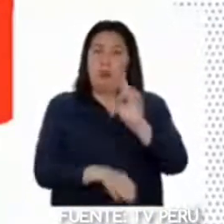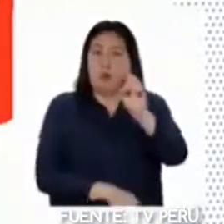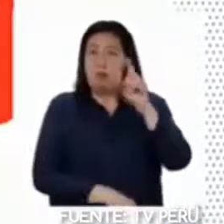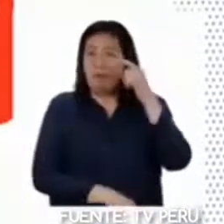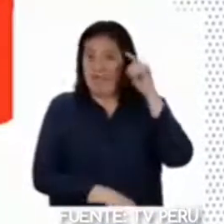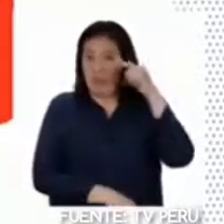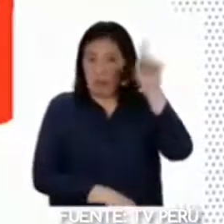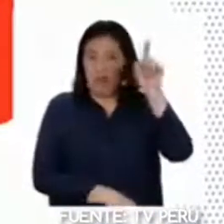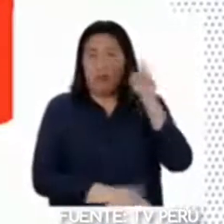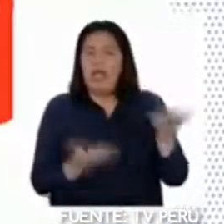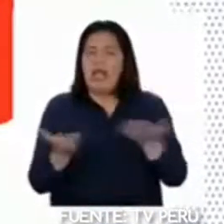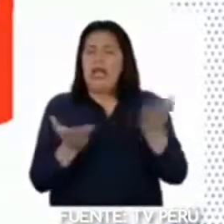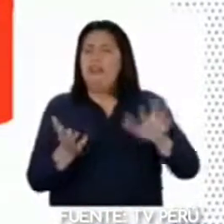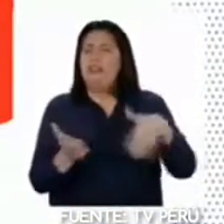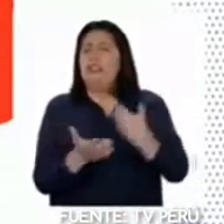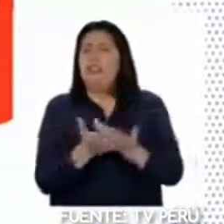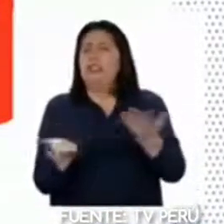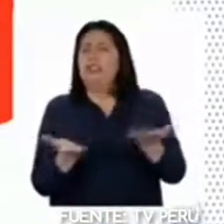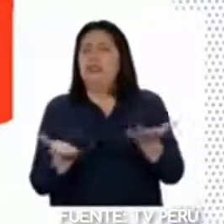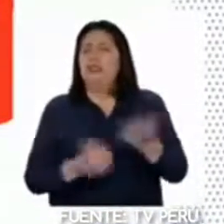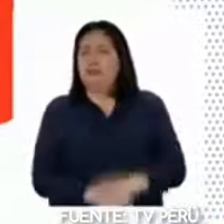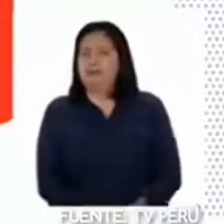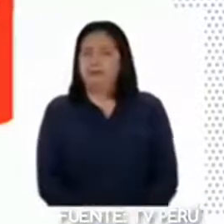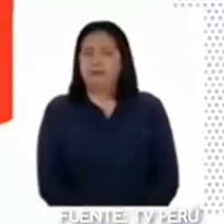línea recta, ¿a dónde llegarías?